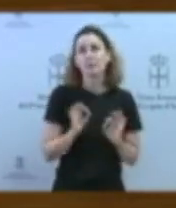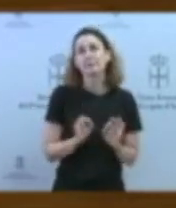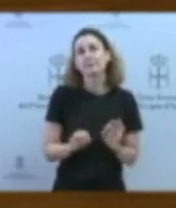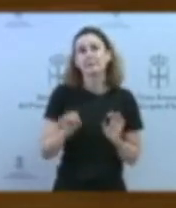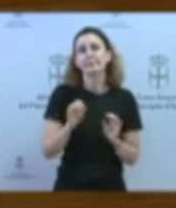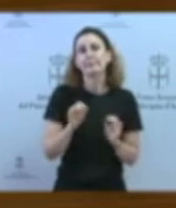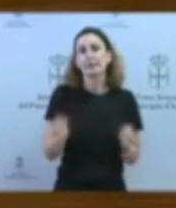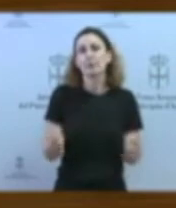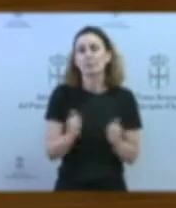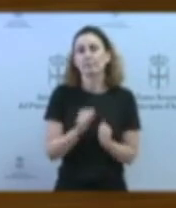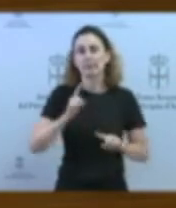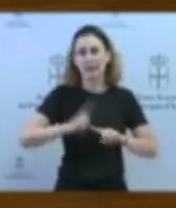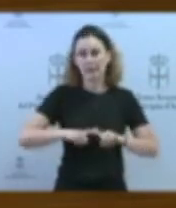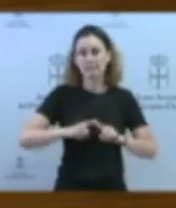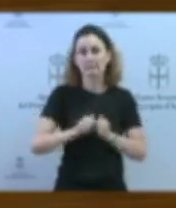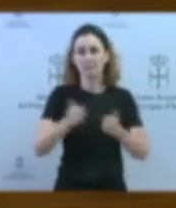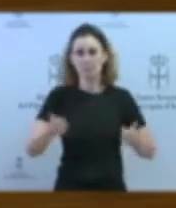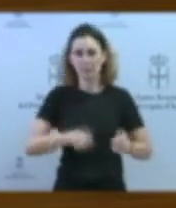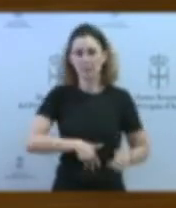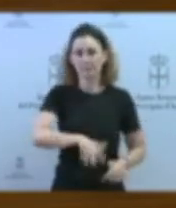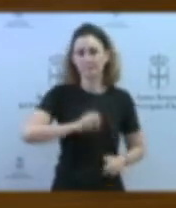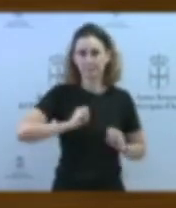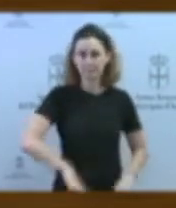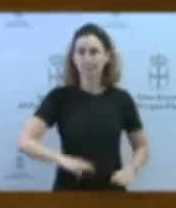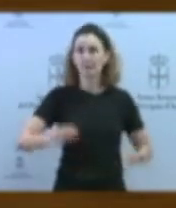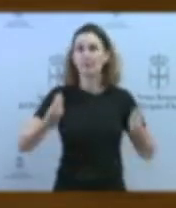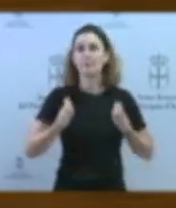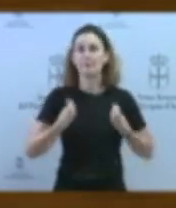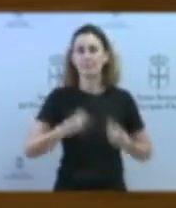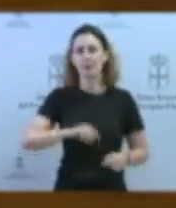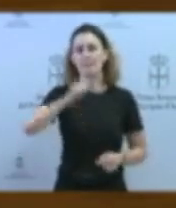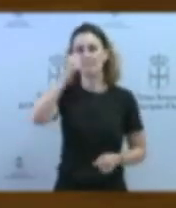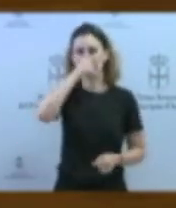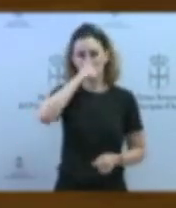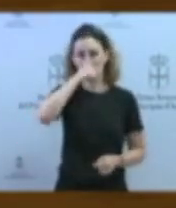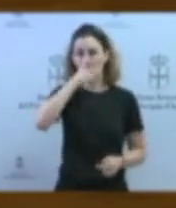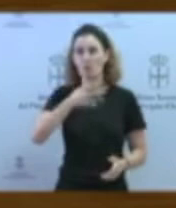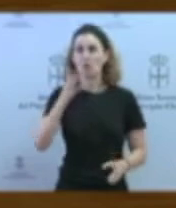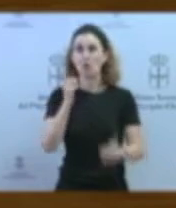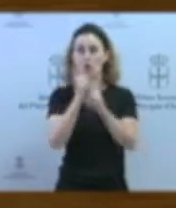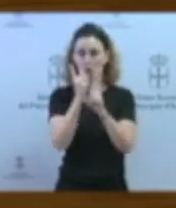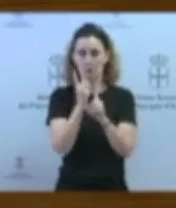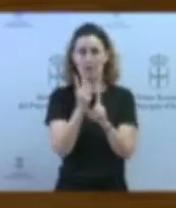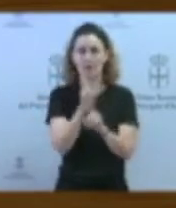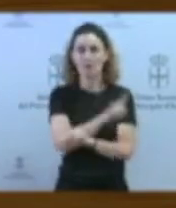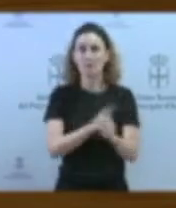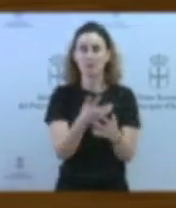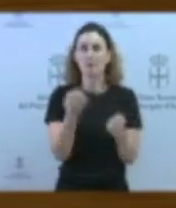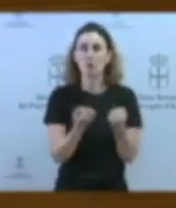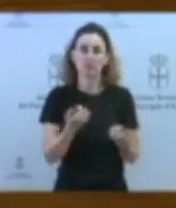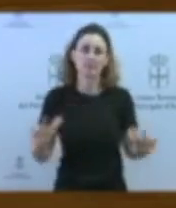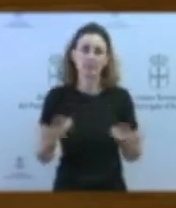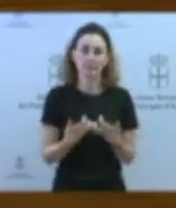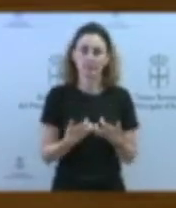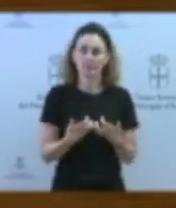el vino en la campaña contra la siniestralidad de automóviles. Pero se manifestaron contra todo. ¿Contra qué fue lo único contra que no